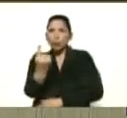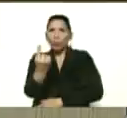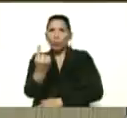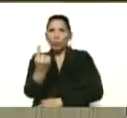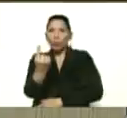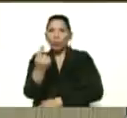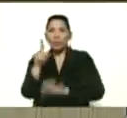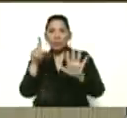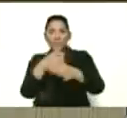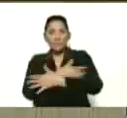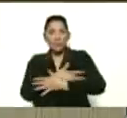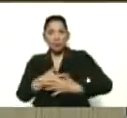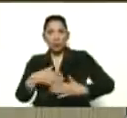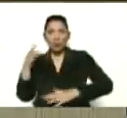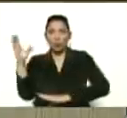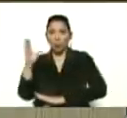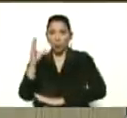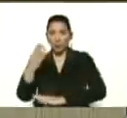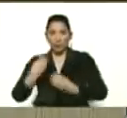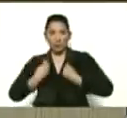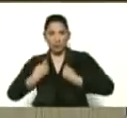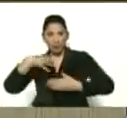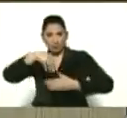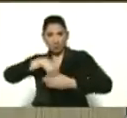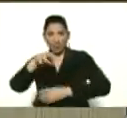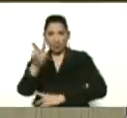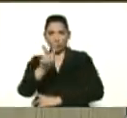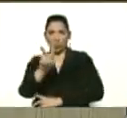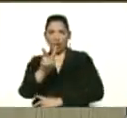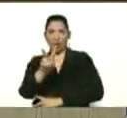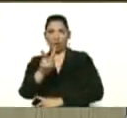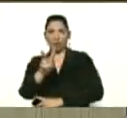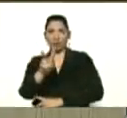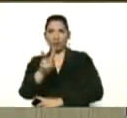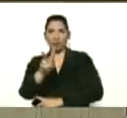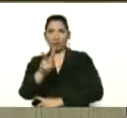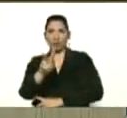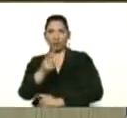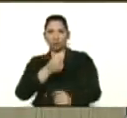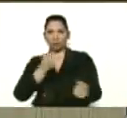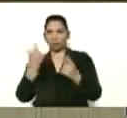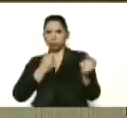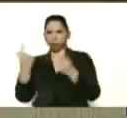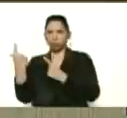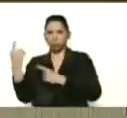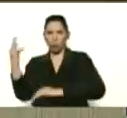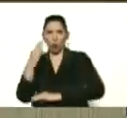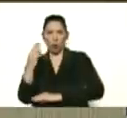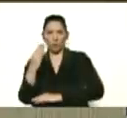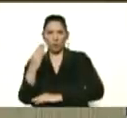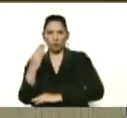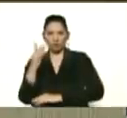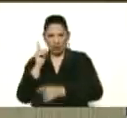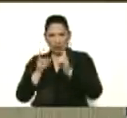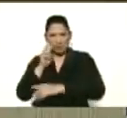6 millones de colombianos que viven en Venezuela devolviéndose para Colombia?